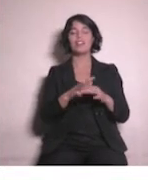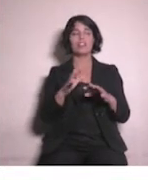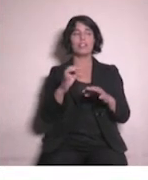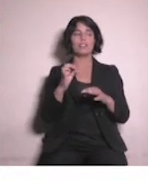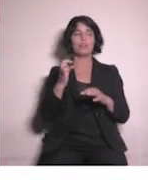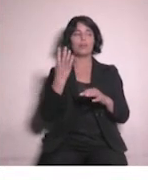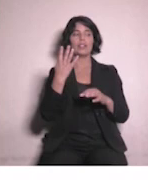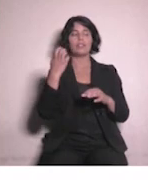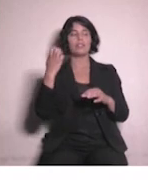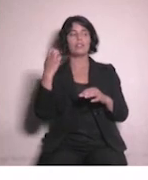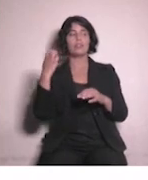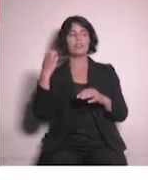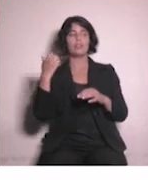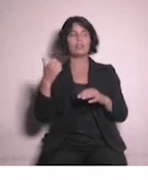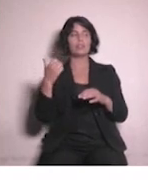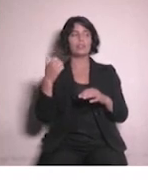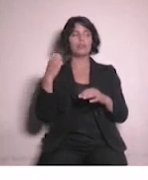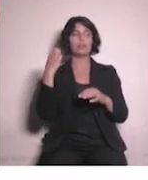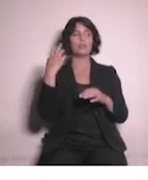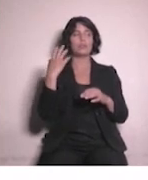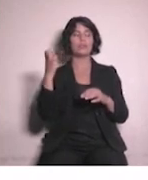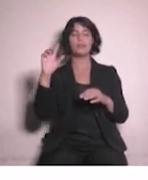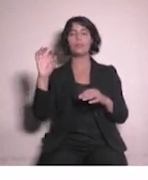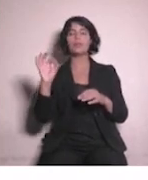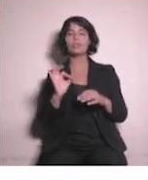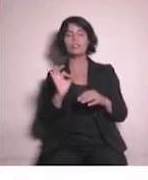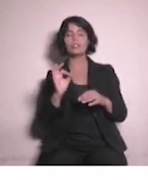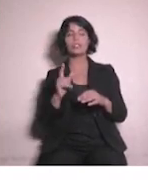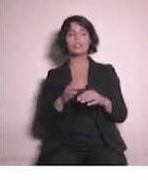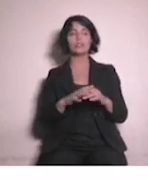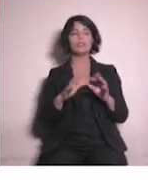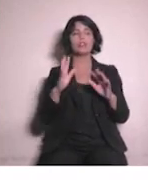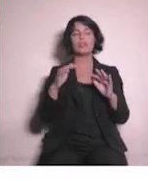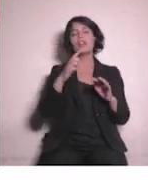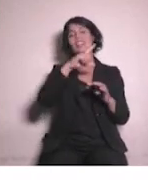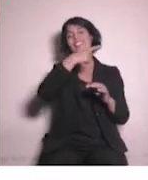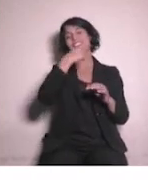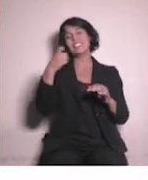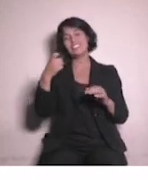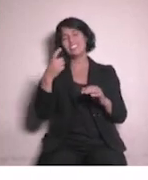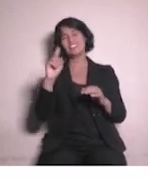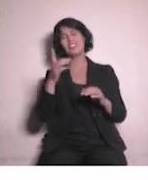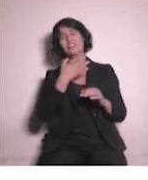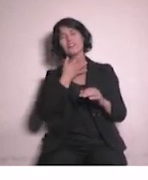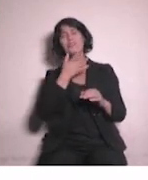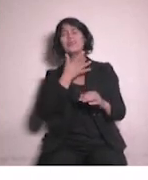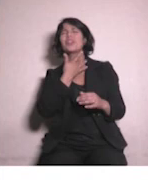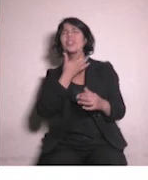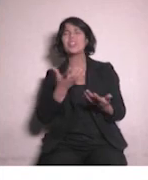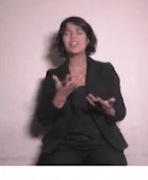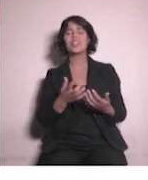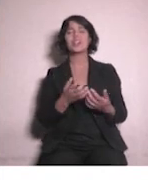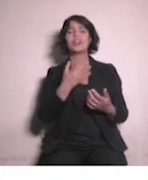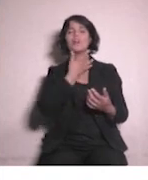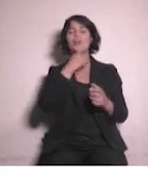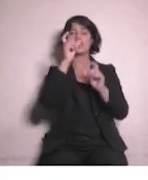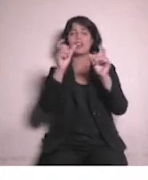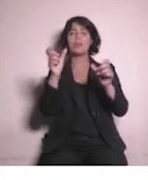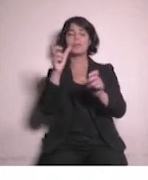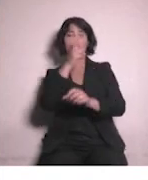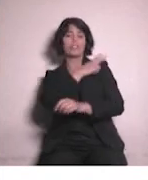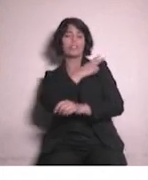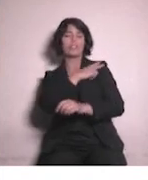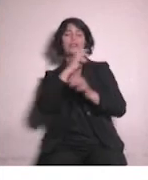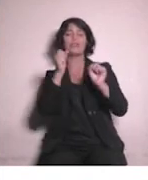el mismo año. ¿Y por qué no el 100%? Porque los empleadores tienen la posibilidad de hacer